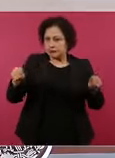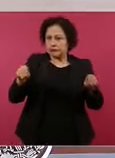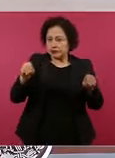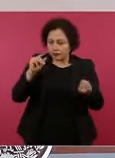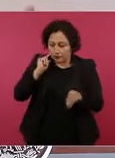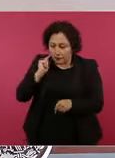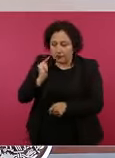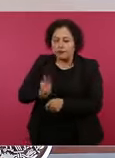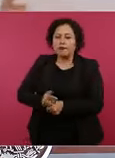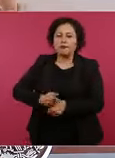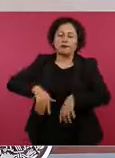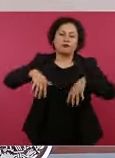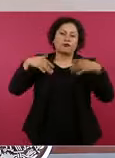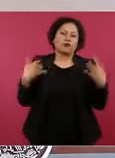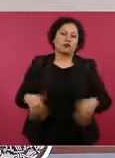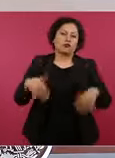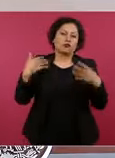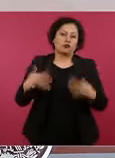Entonces,